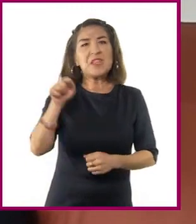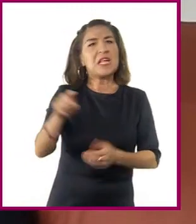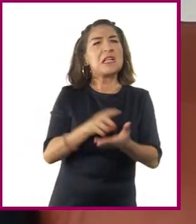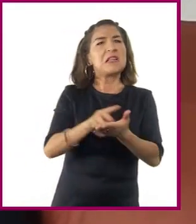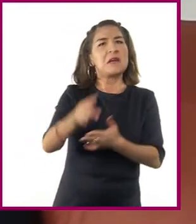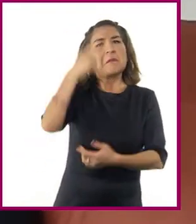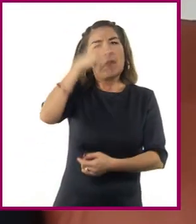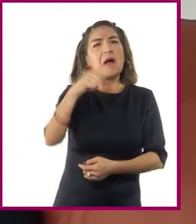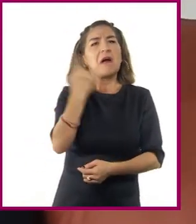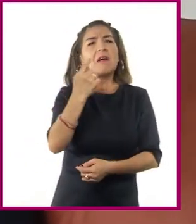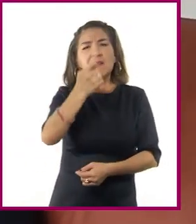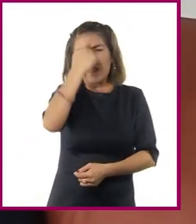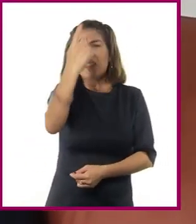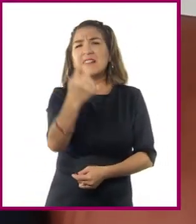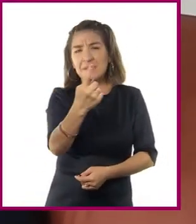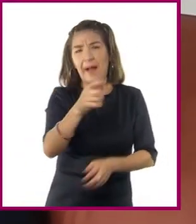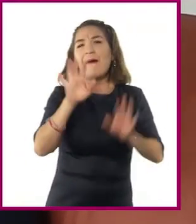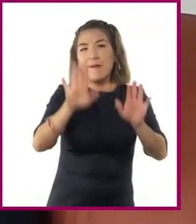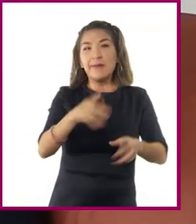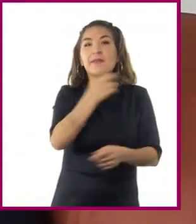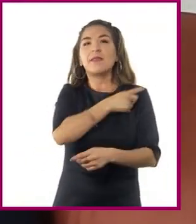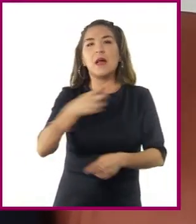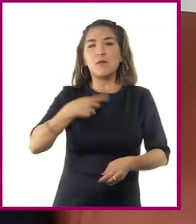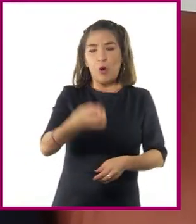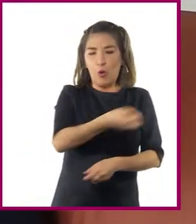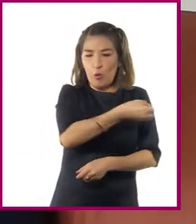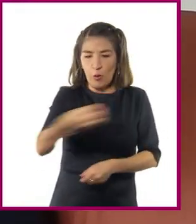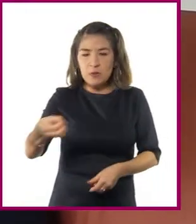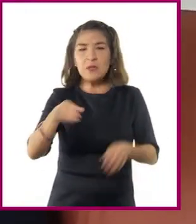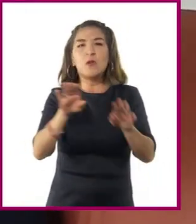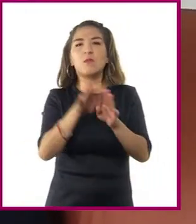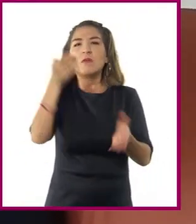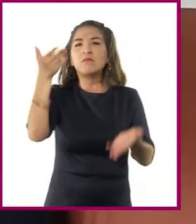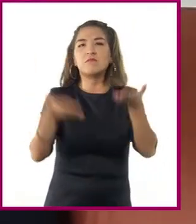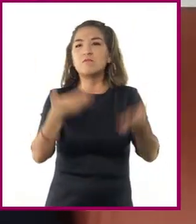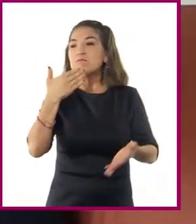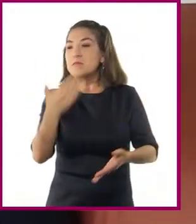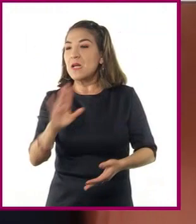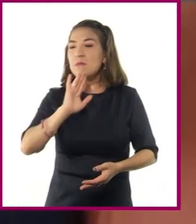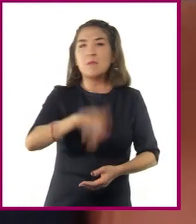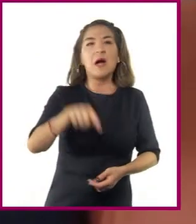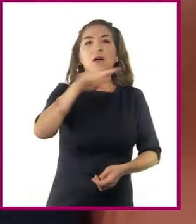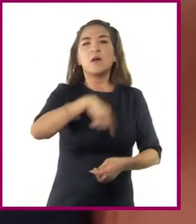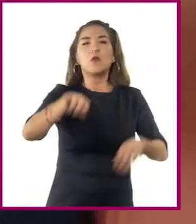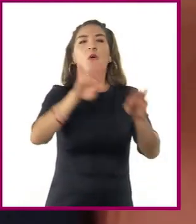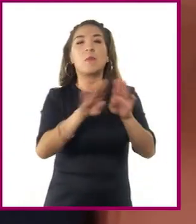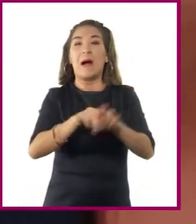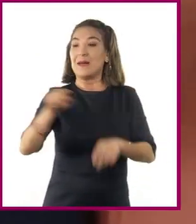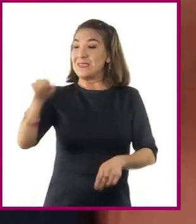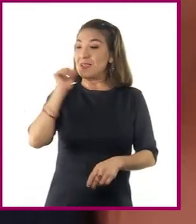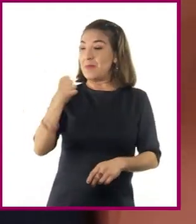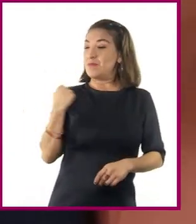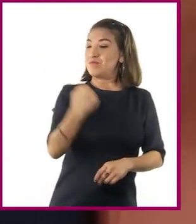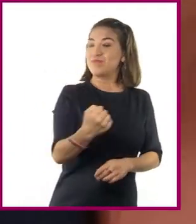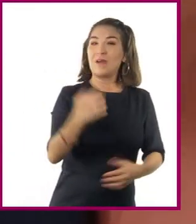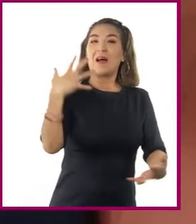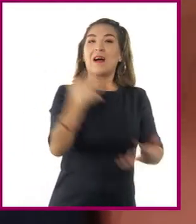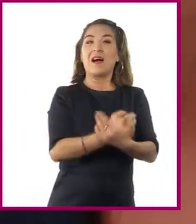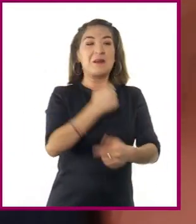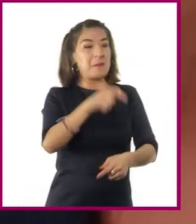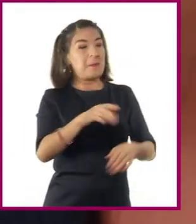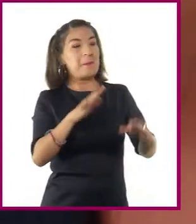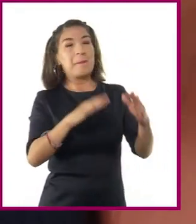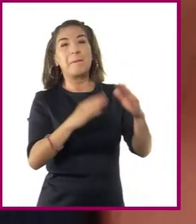para mantener un orden y equilibrio entre los habitantes de un lugar, para que no siempre ganaran los más fuertes y los más